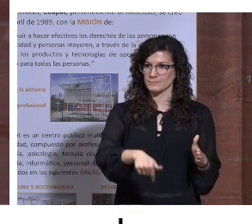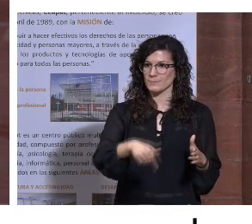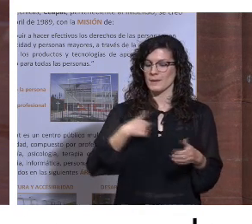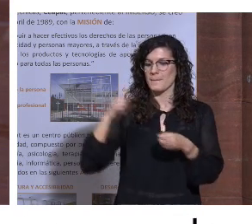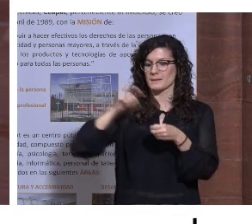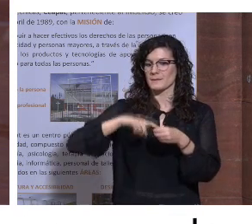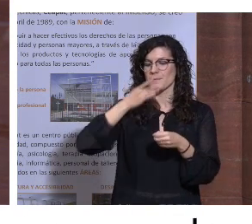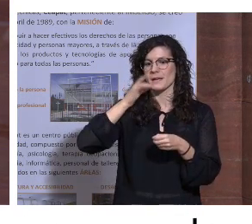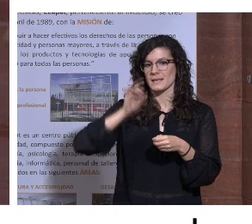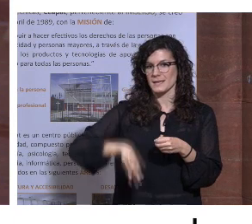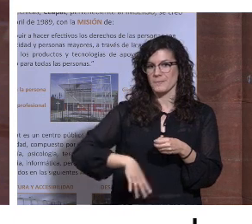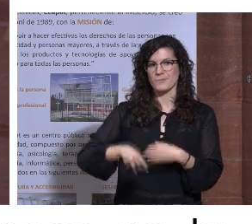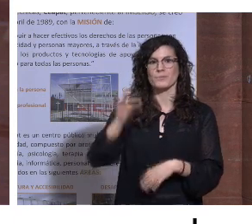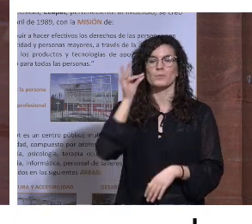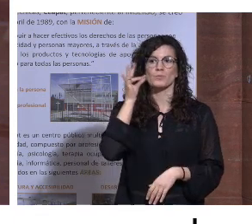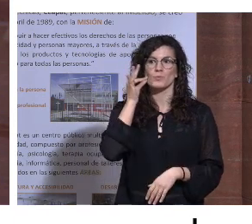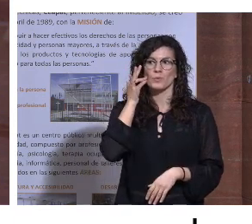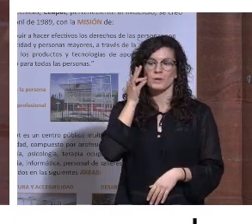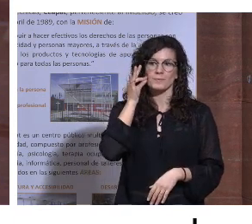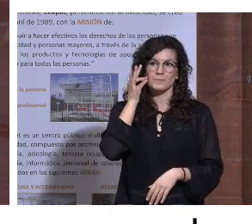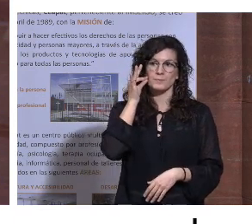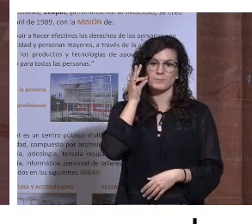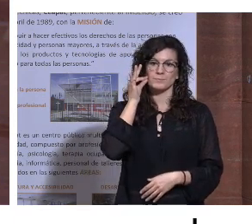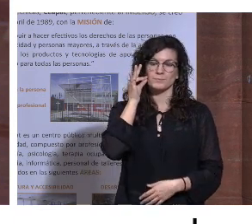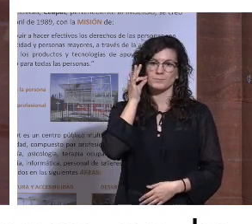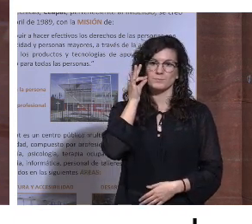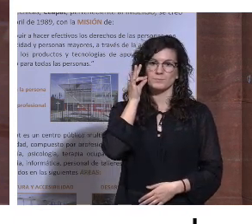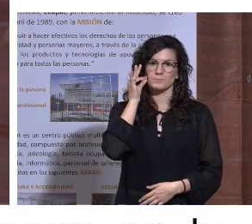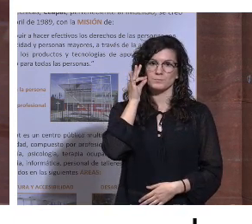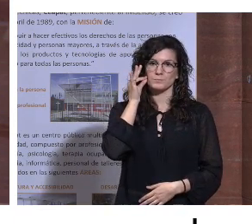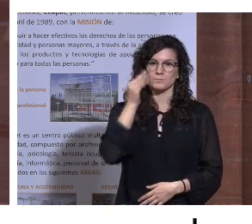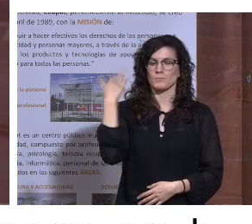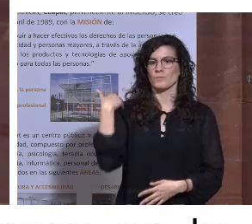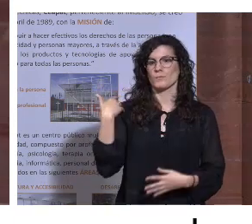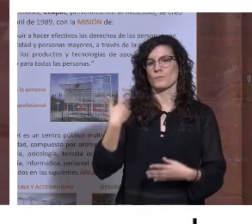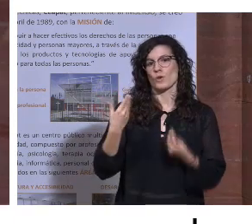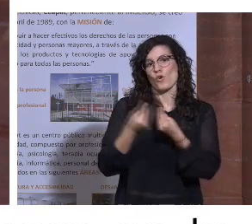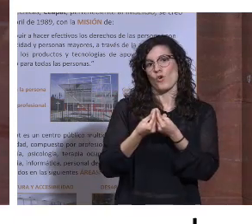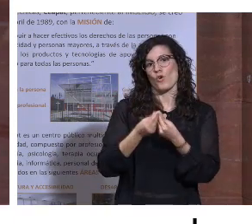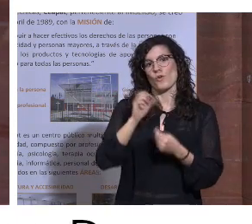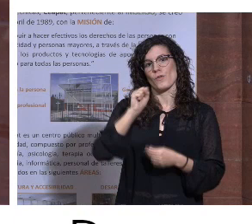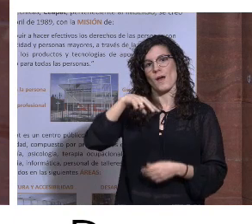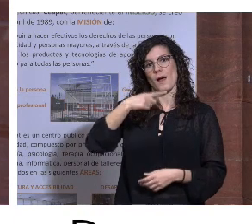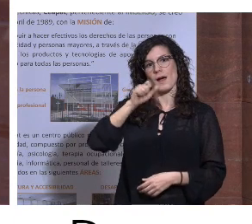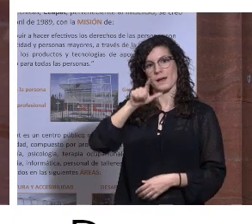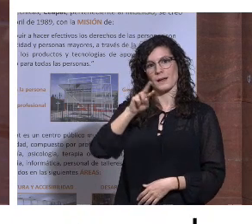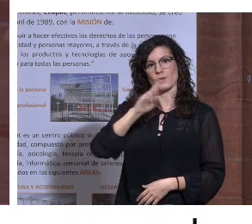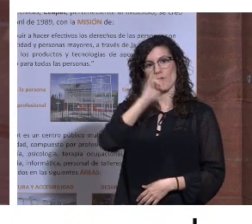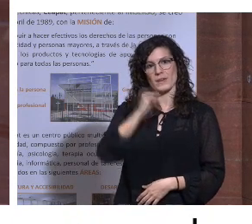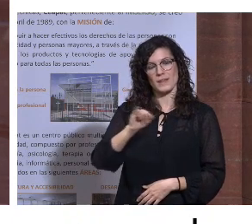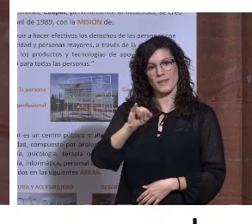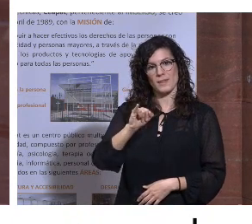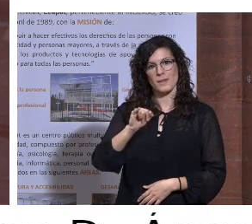participa la que fue, junto con don Ángel Rodríguez Castedo, la máxima